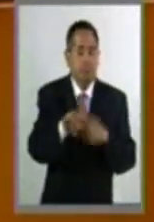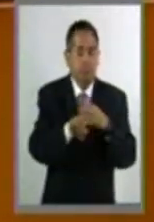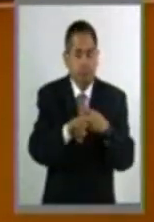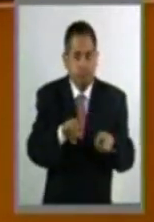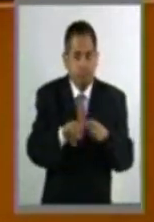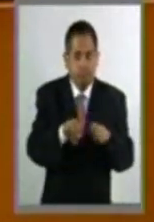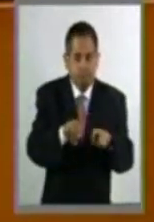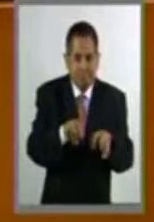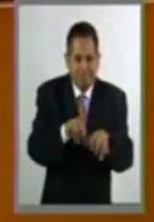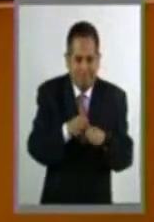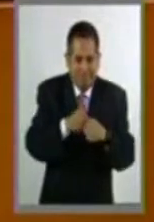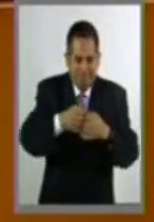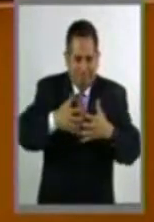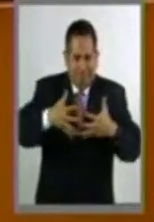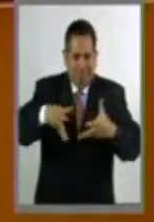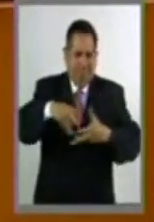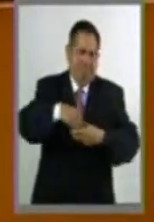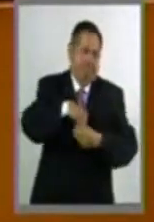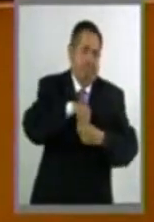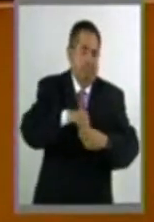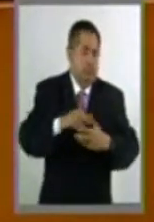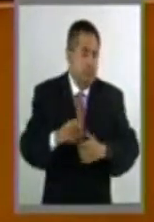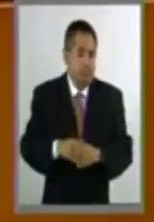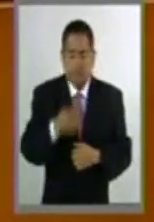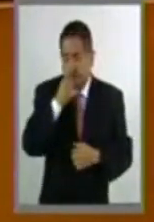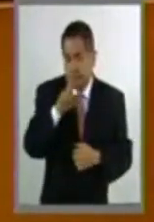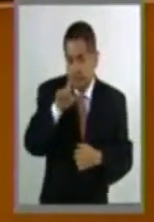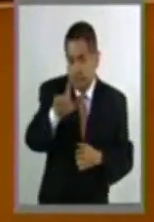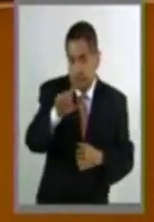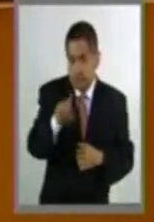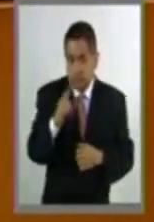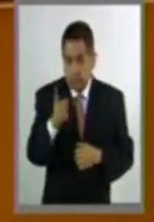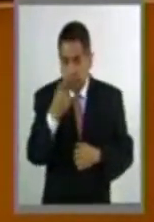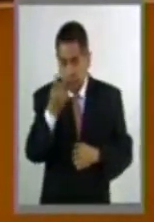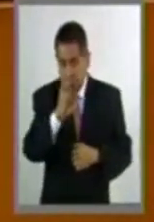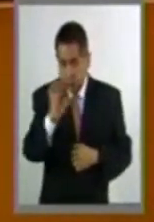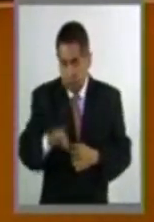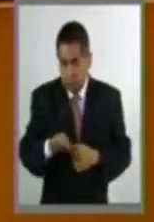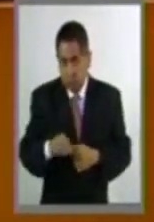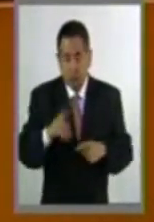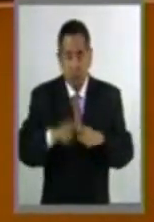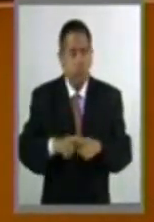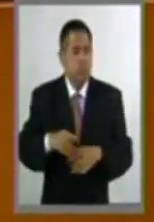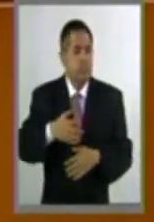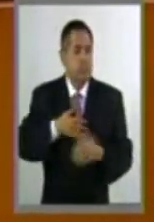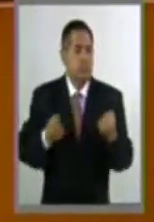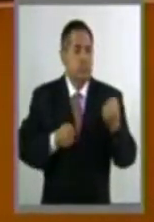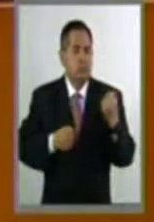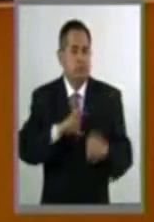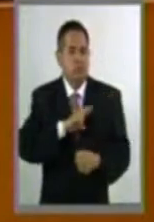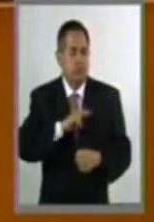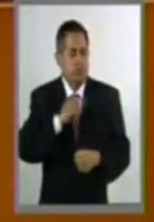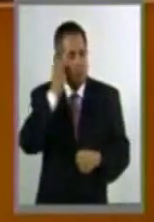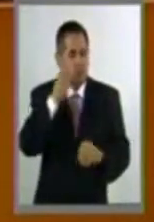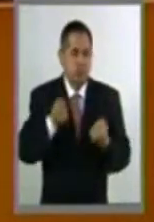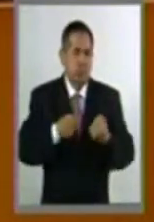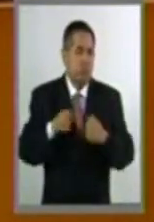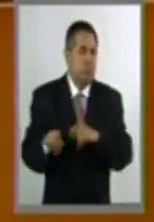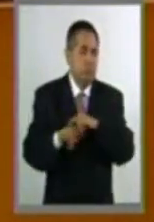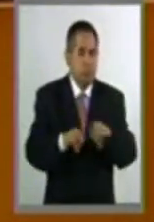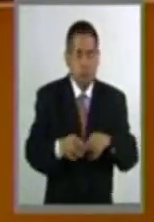automotor. De estos, el 17.1% fue en vehículo particular y solamente